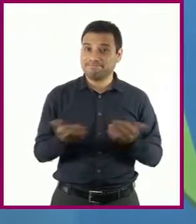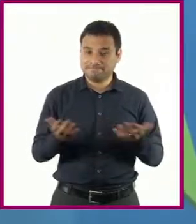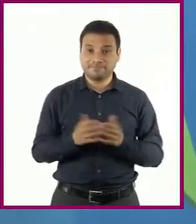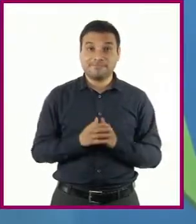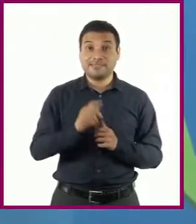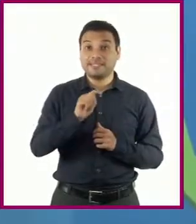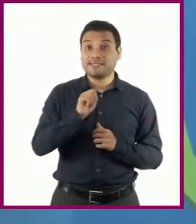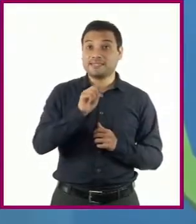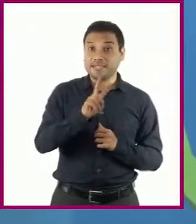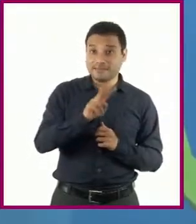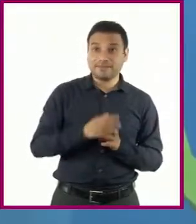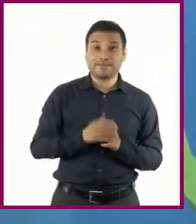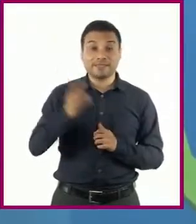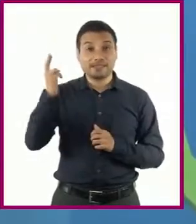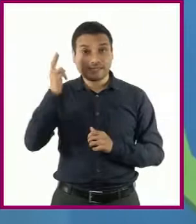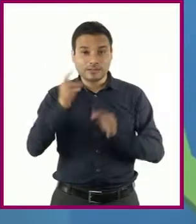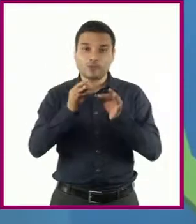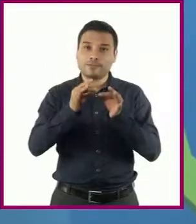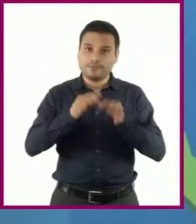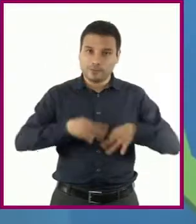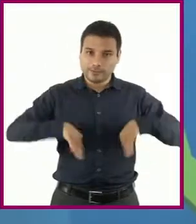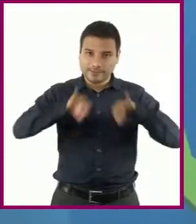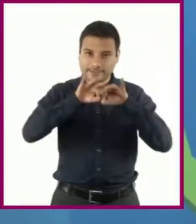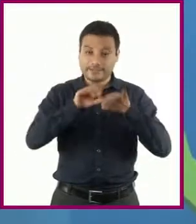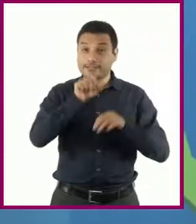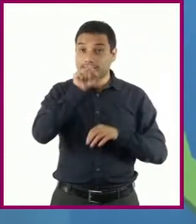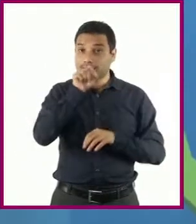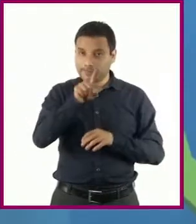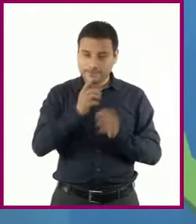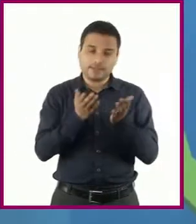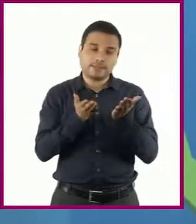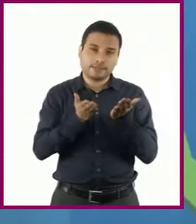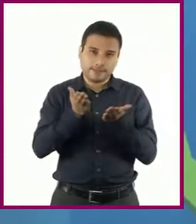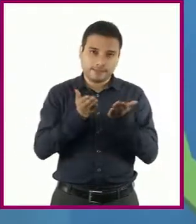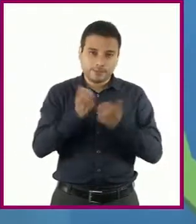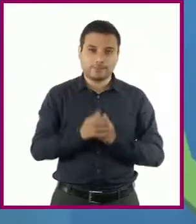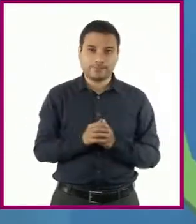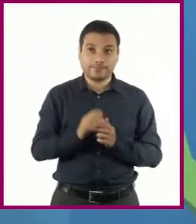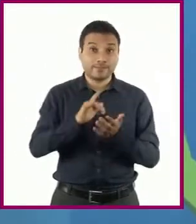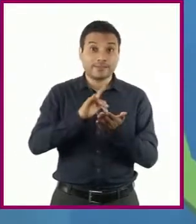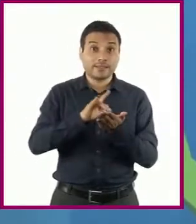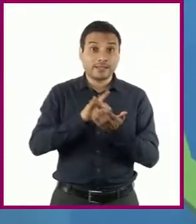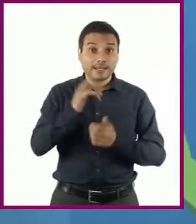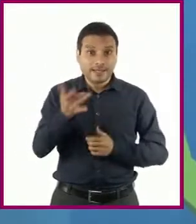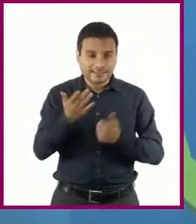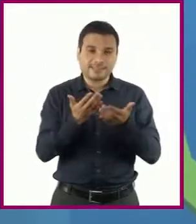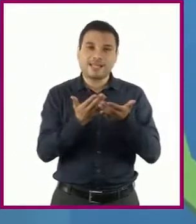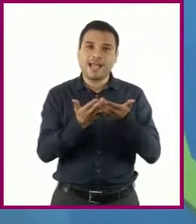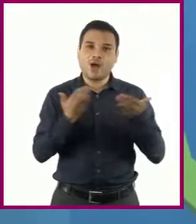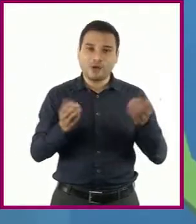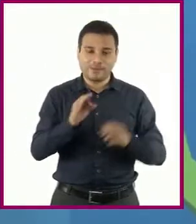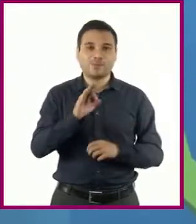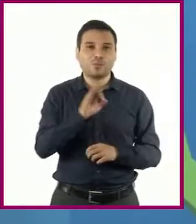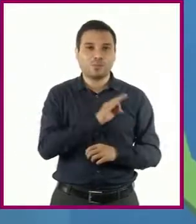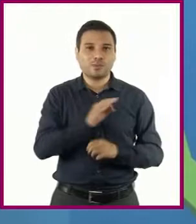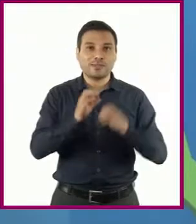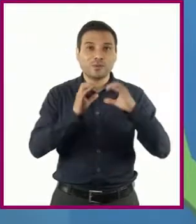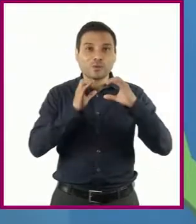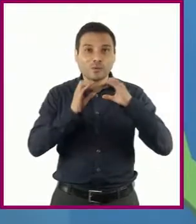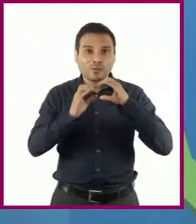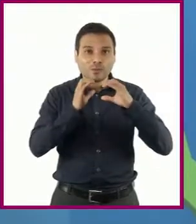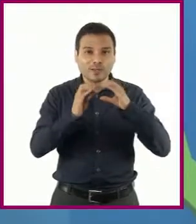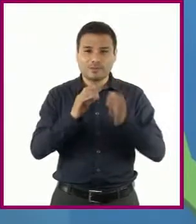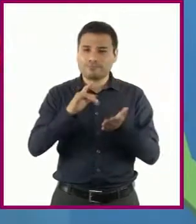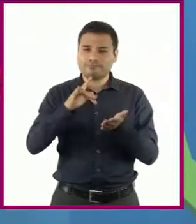muy importantes y también son parte de los servicios. Gracias a ellos, hoy podemos comunicarnos casi de forma instantánea